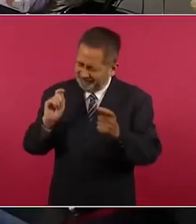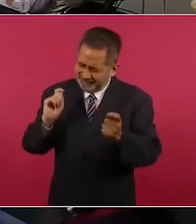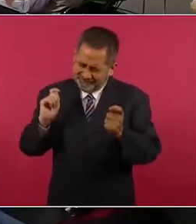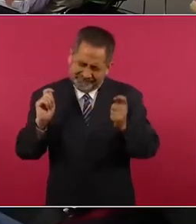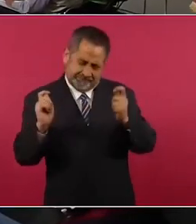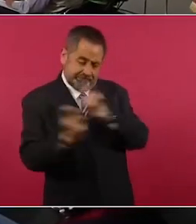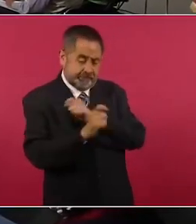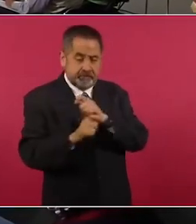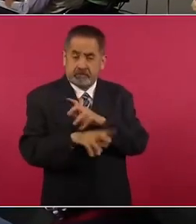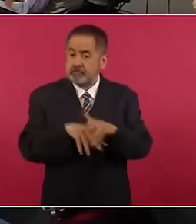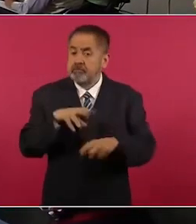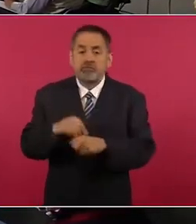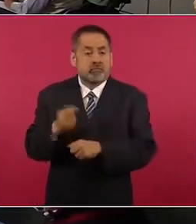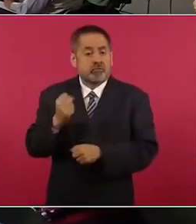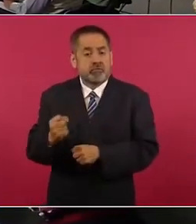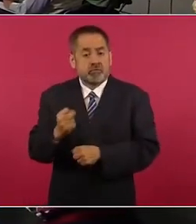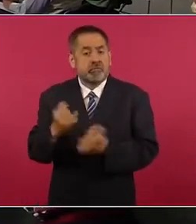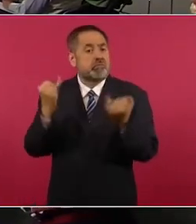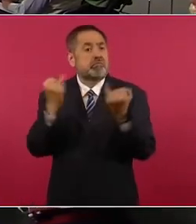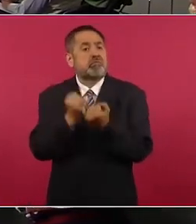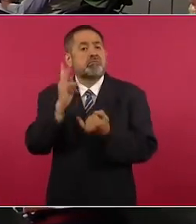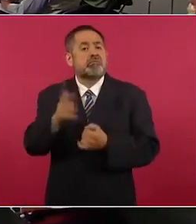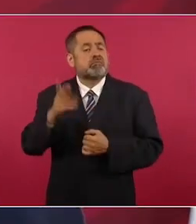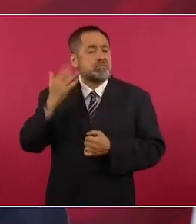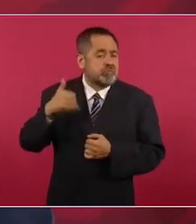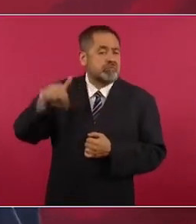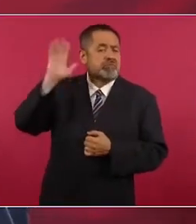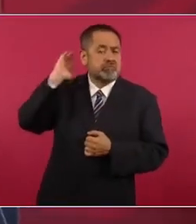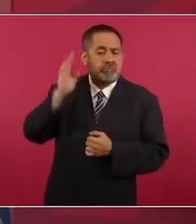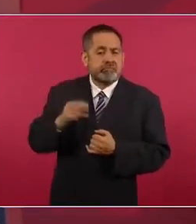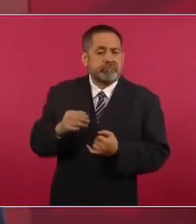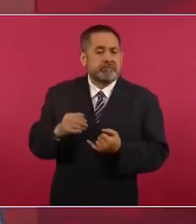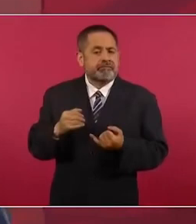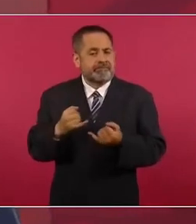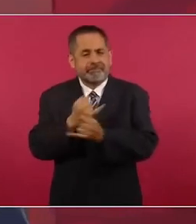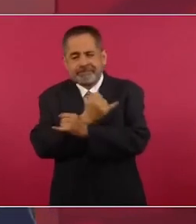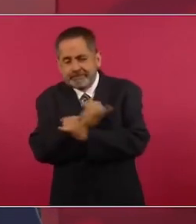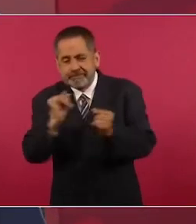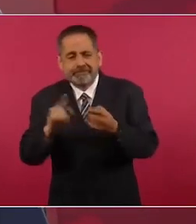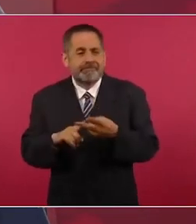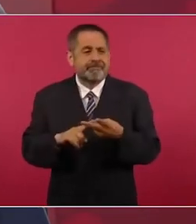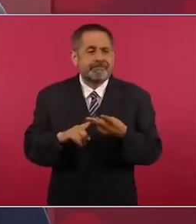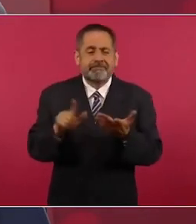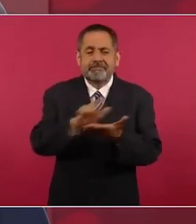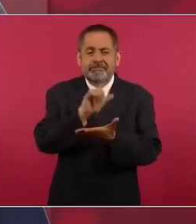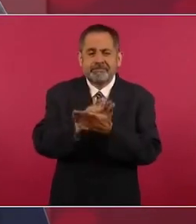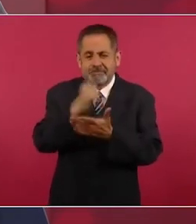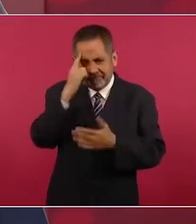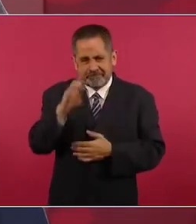que la independencia, que la reforma, que la revolución.